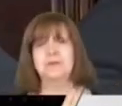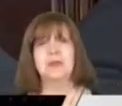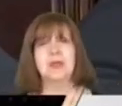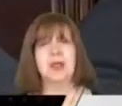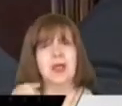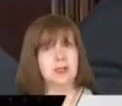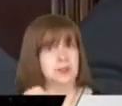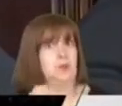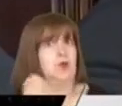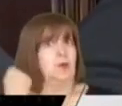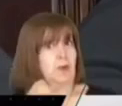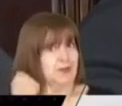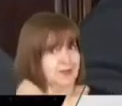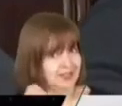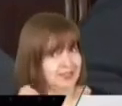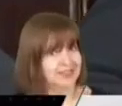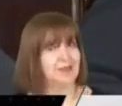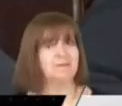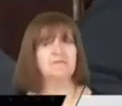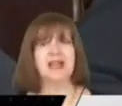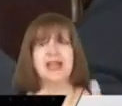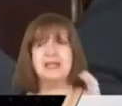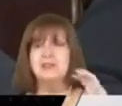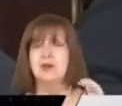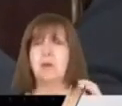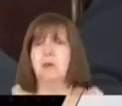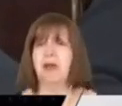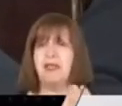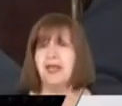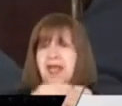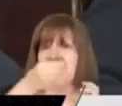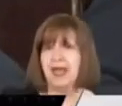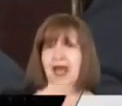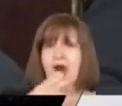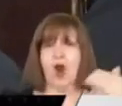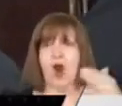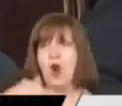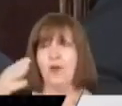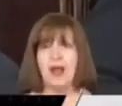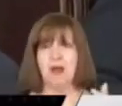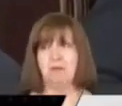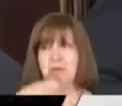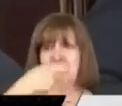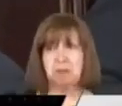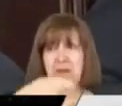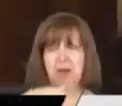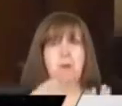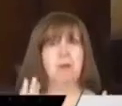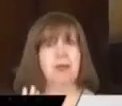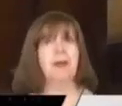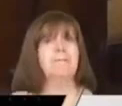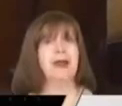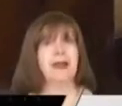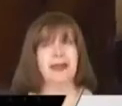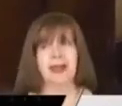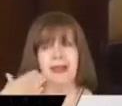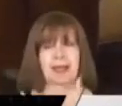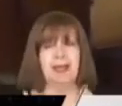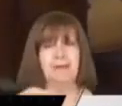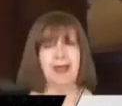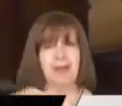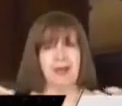clave significa que podrán financiarse distintas obras de infraestructura que impulsen el desarrollo